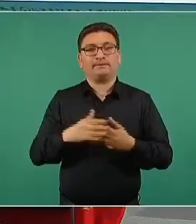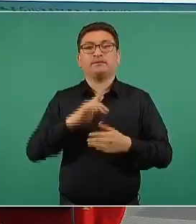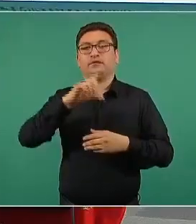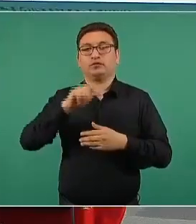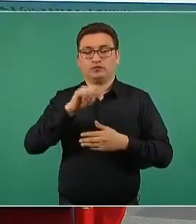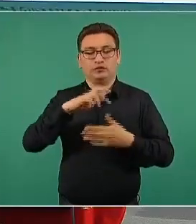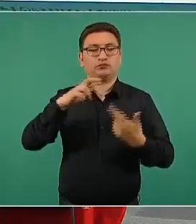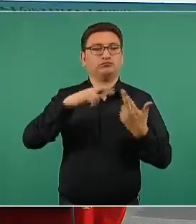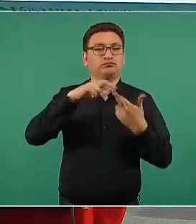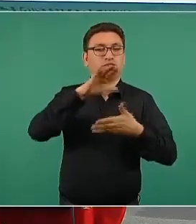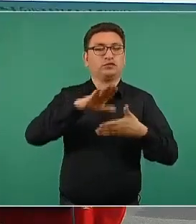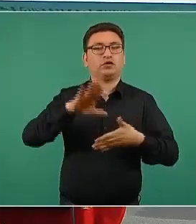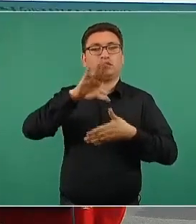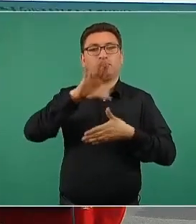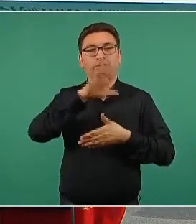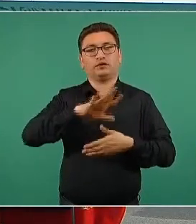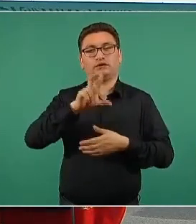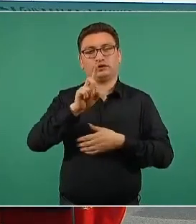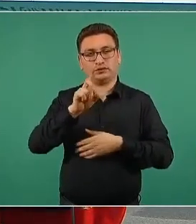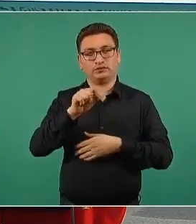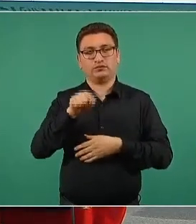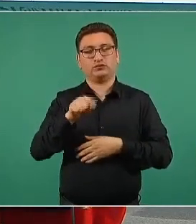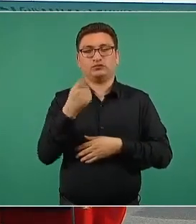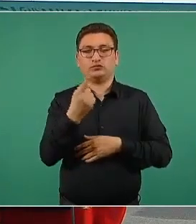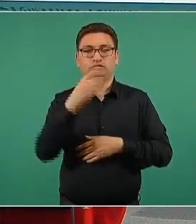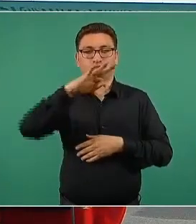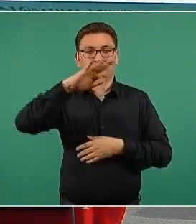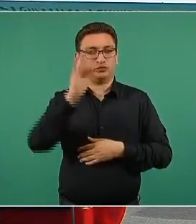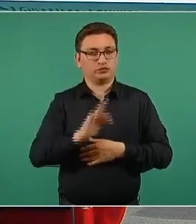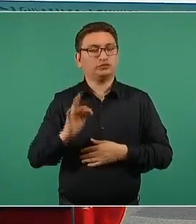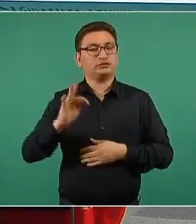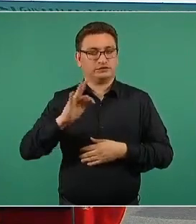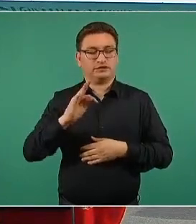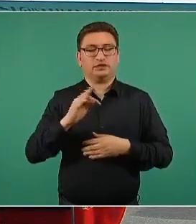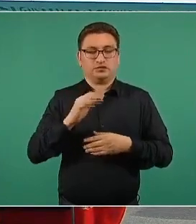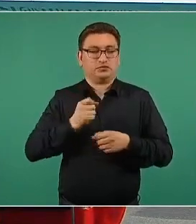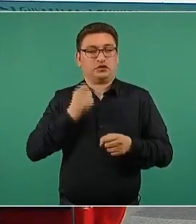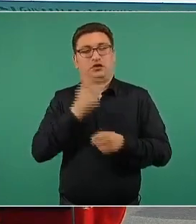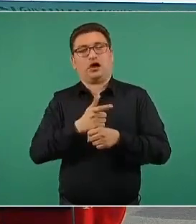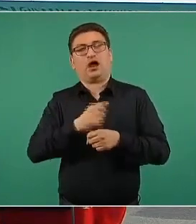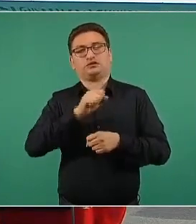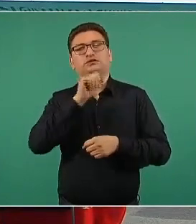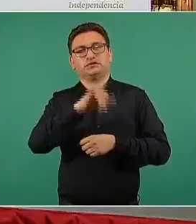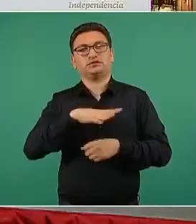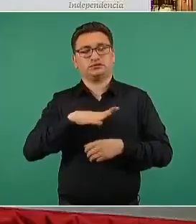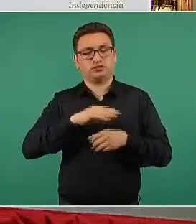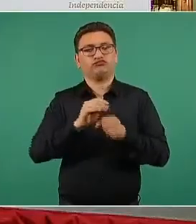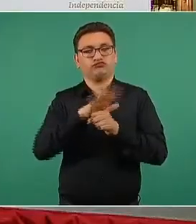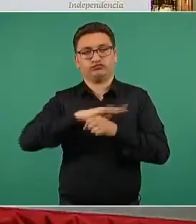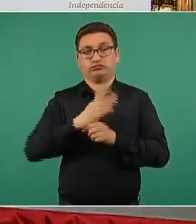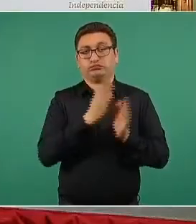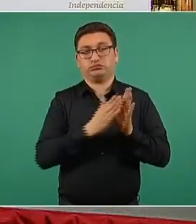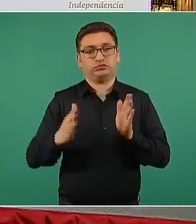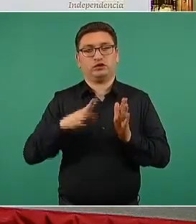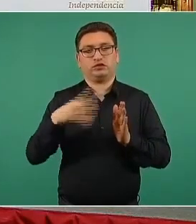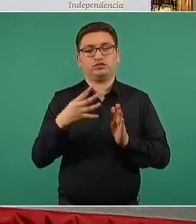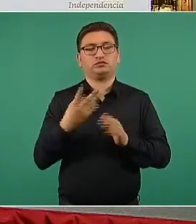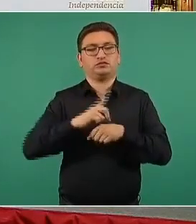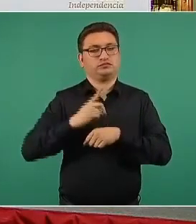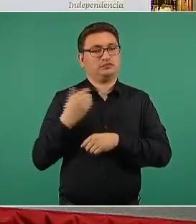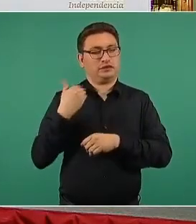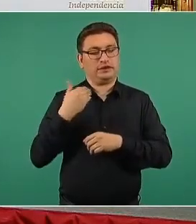región de América con un 30.1% de los casos confirmados en los últimos 14 días y también en tercer